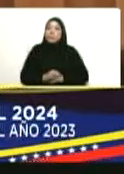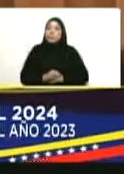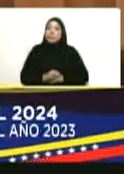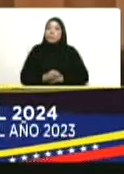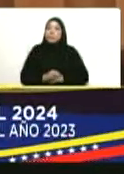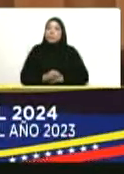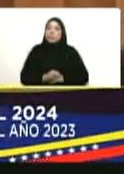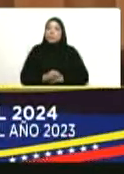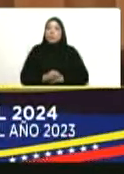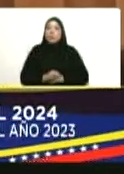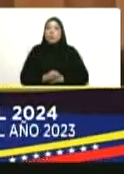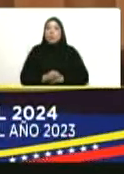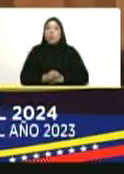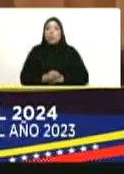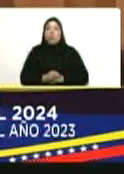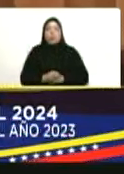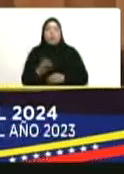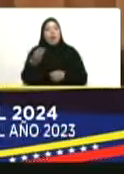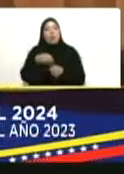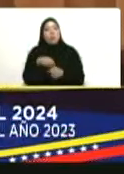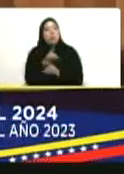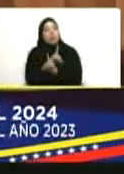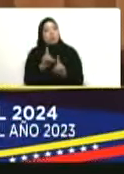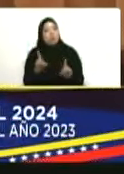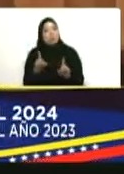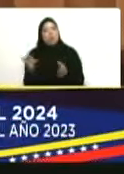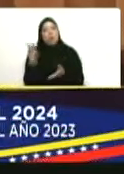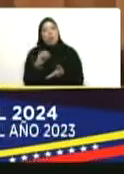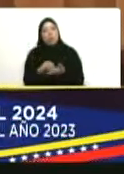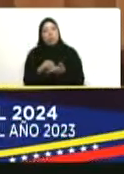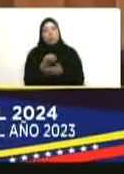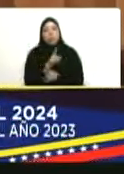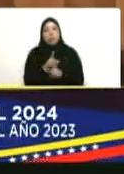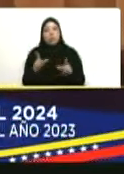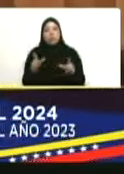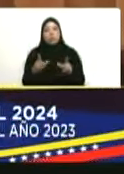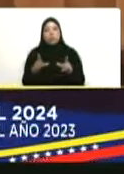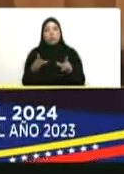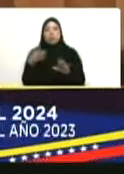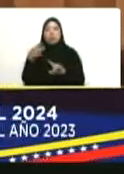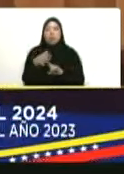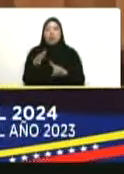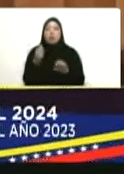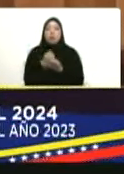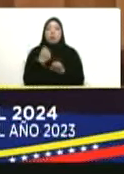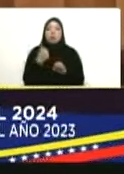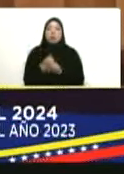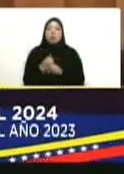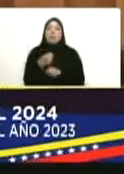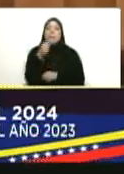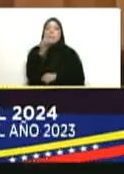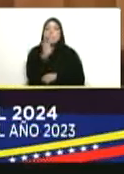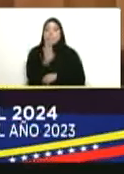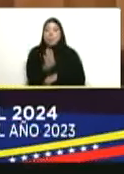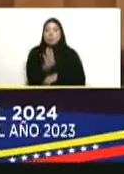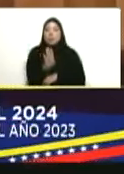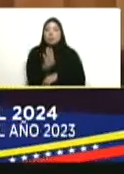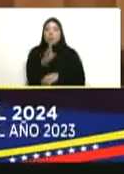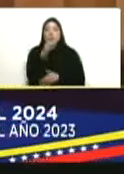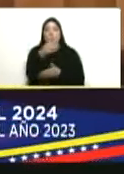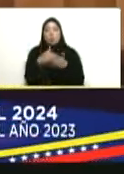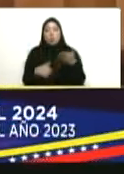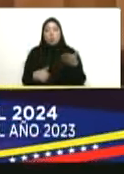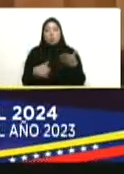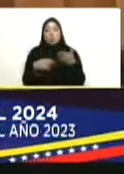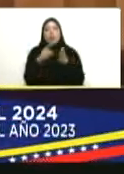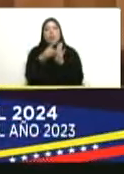Yo cuando leí esto dije, lo logramos, los trajimos otra vez al extremismo. B, cumplir con